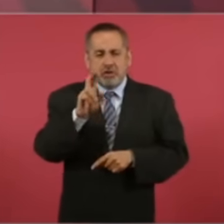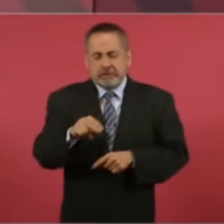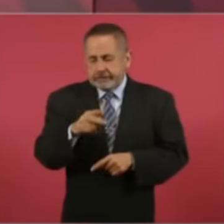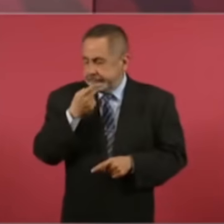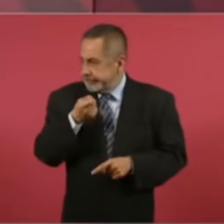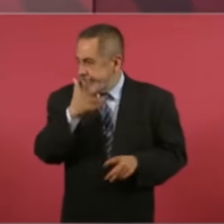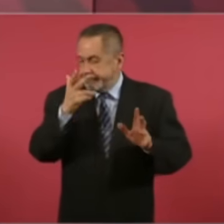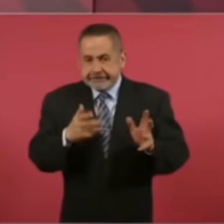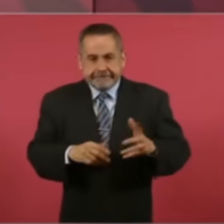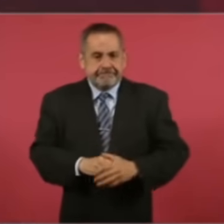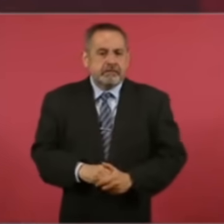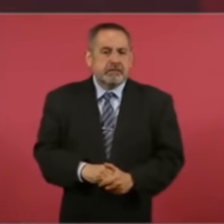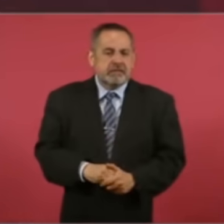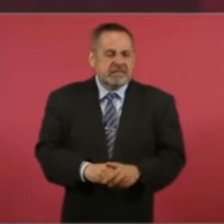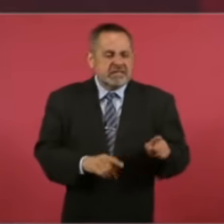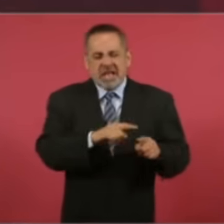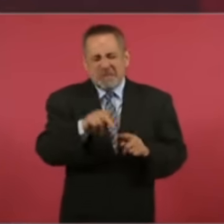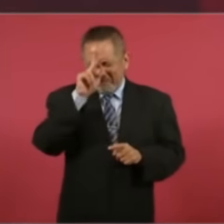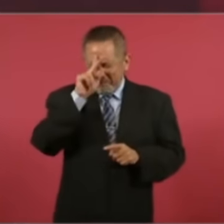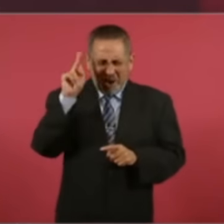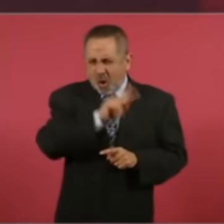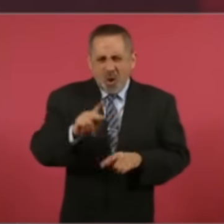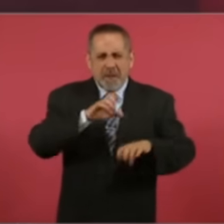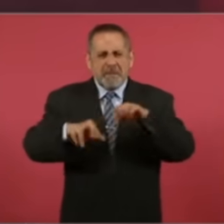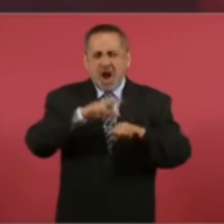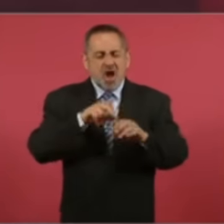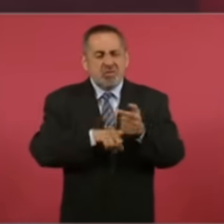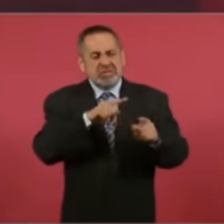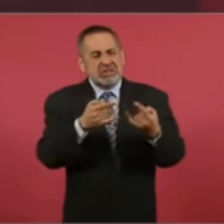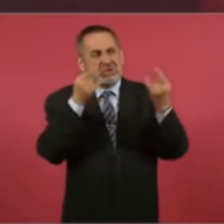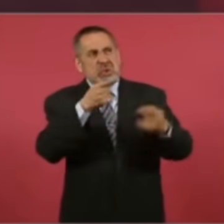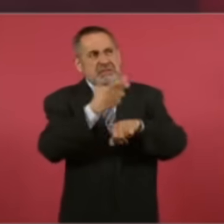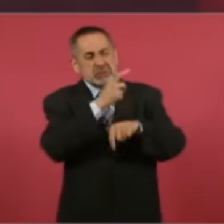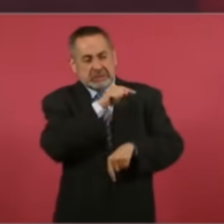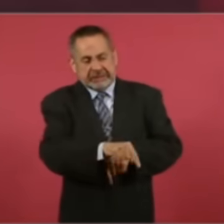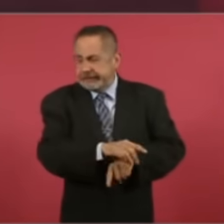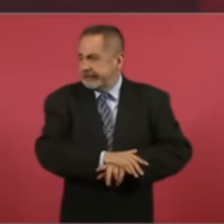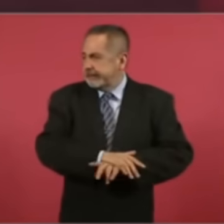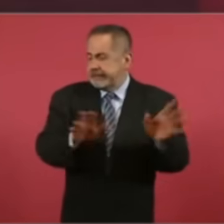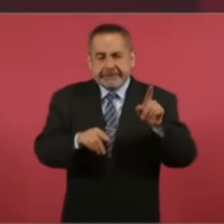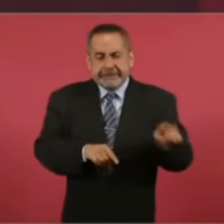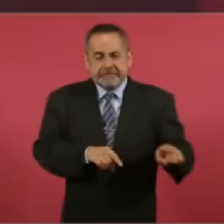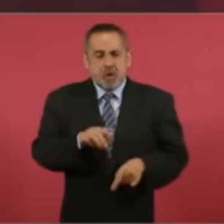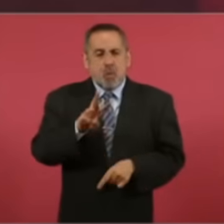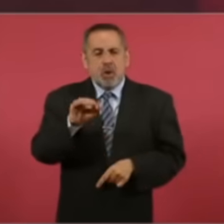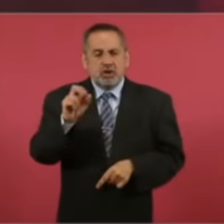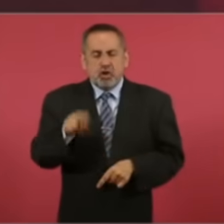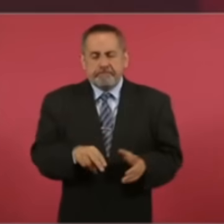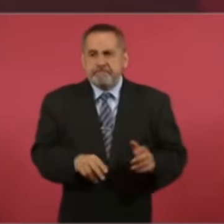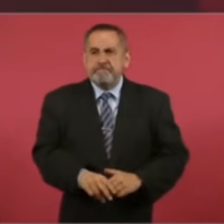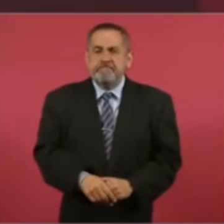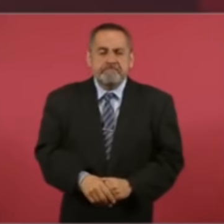nombré, el peor embajador que haya tenido Estados Unidos en México,